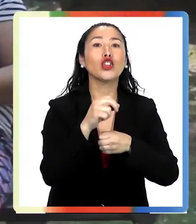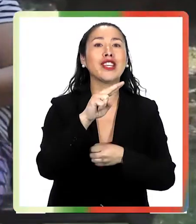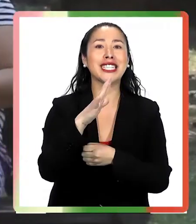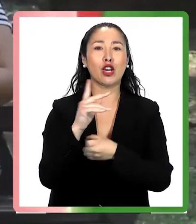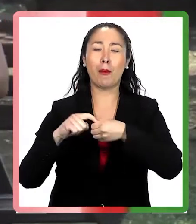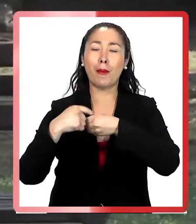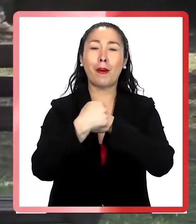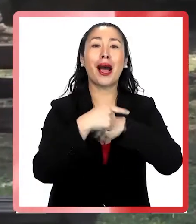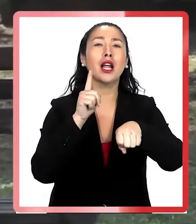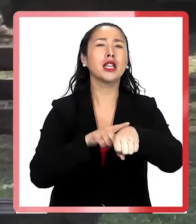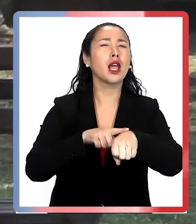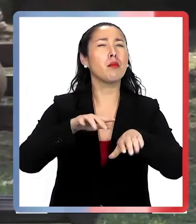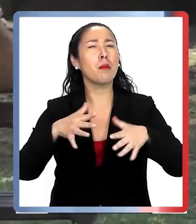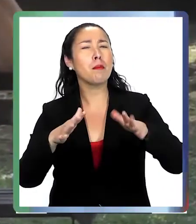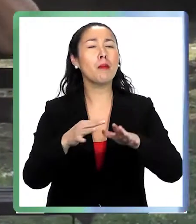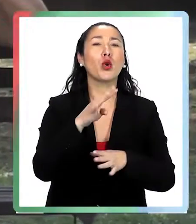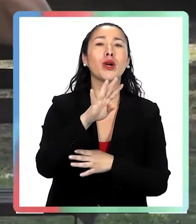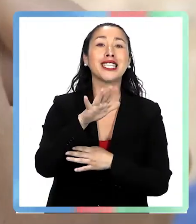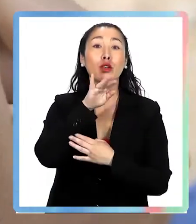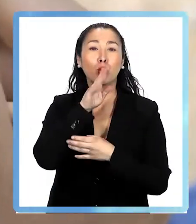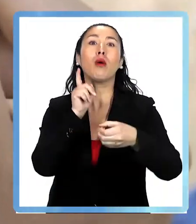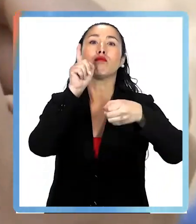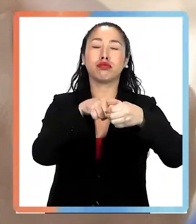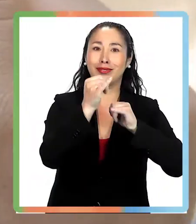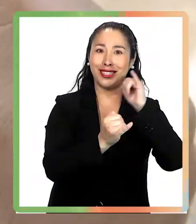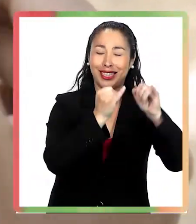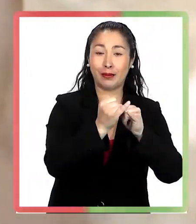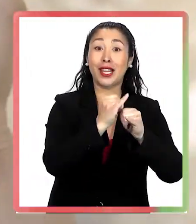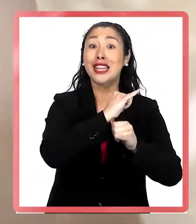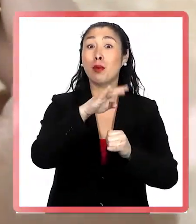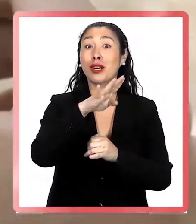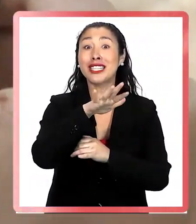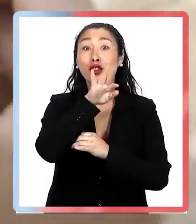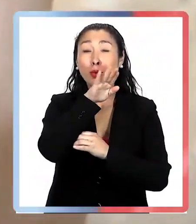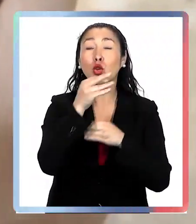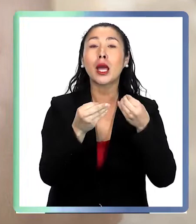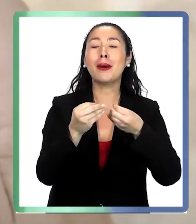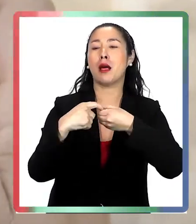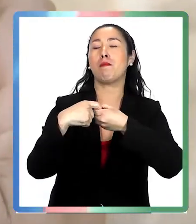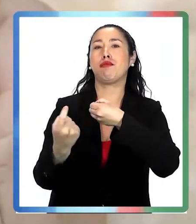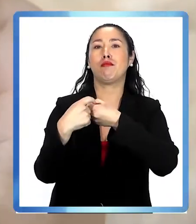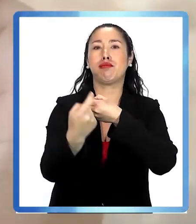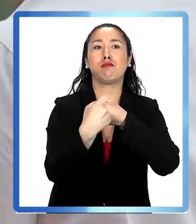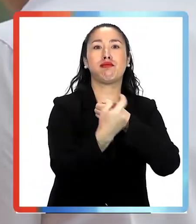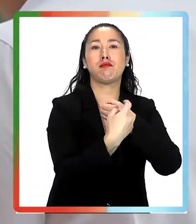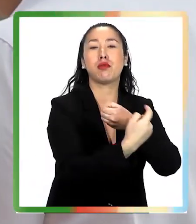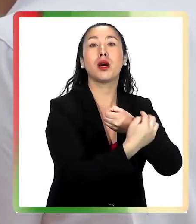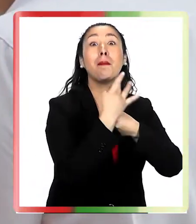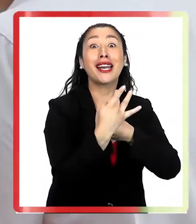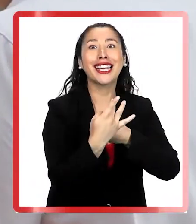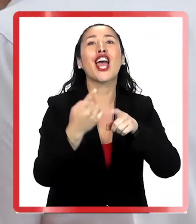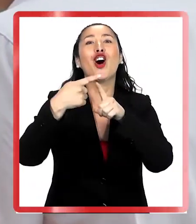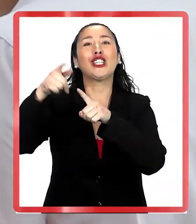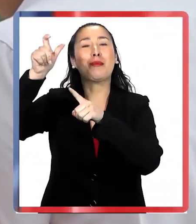de 25 concurrentes con un tiempo de aproximadamente 45 minutos. Luego de este lapso, el usuario es desconectado para dar